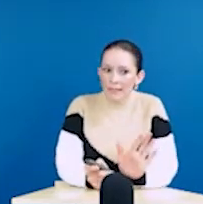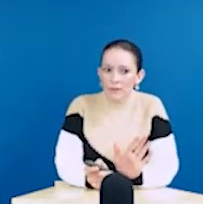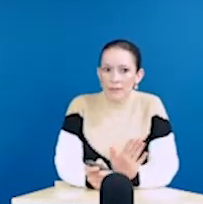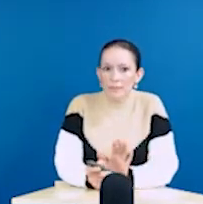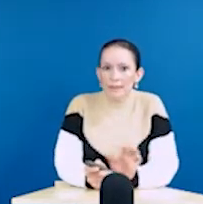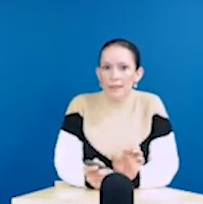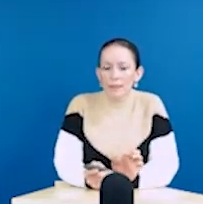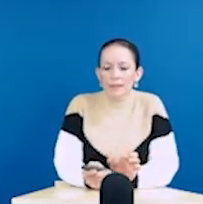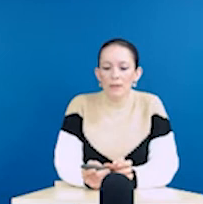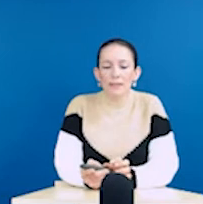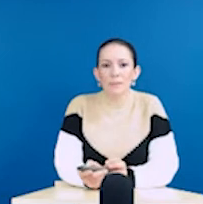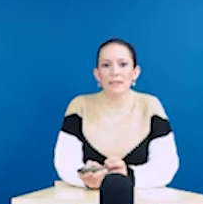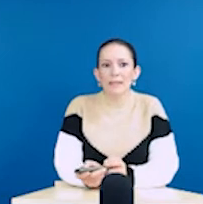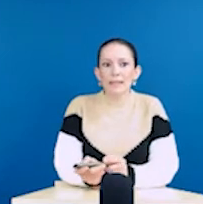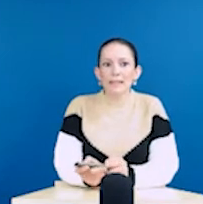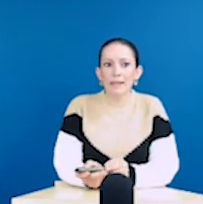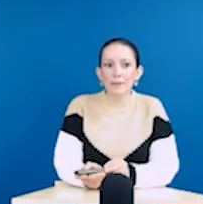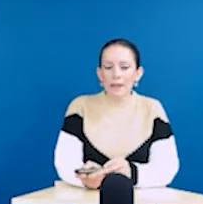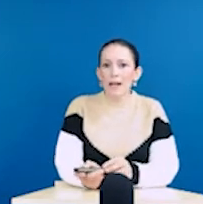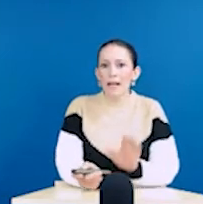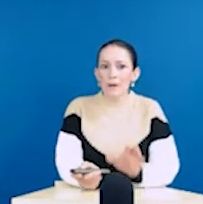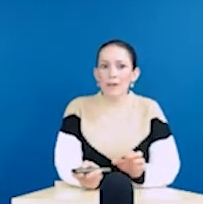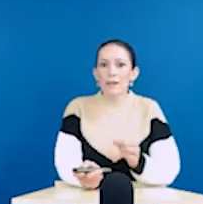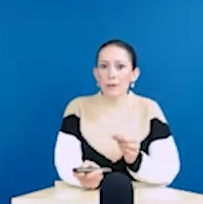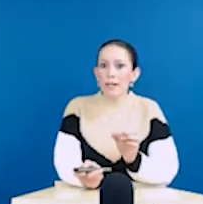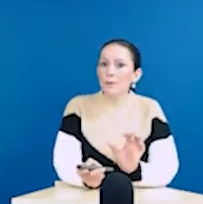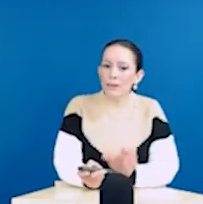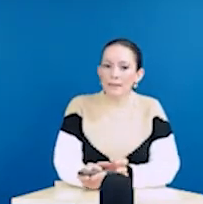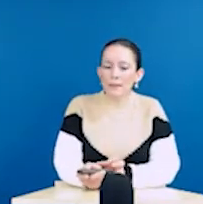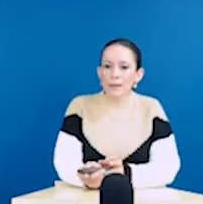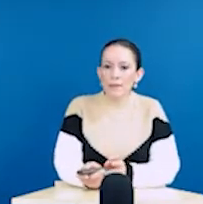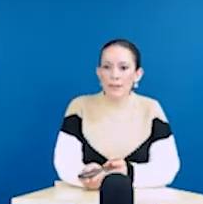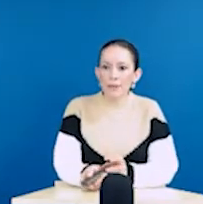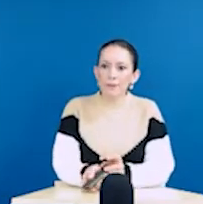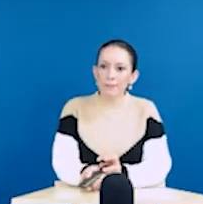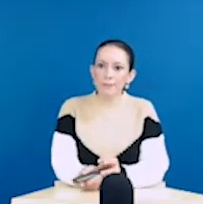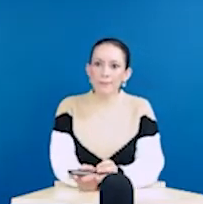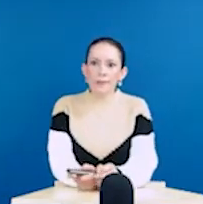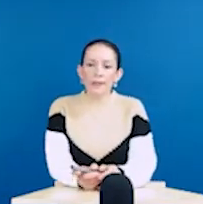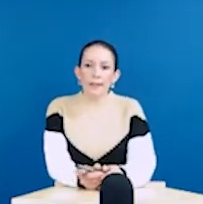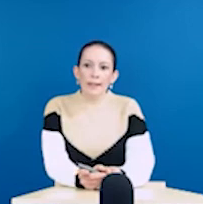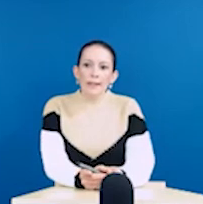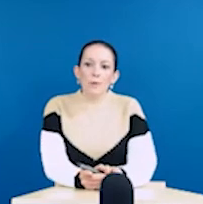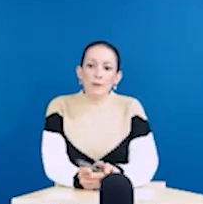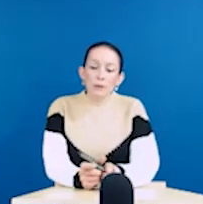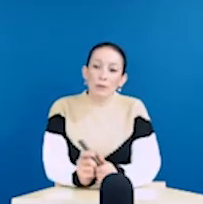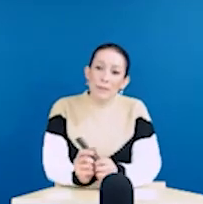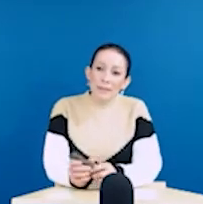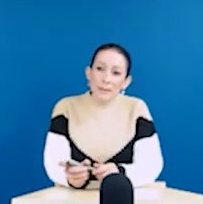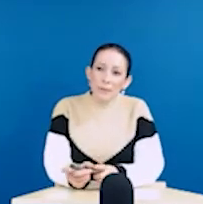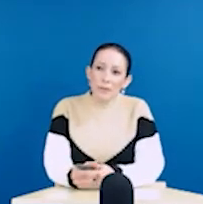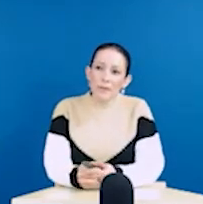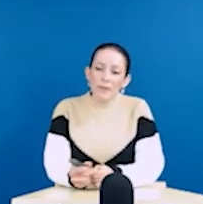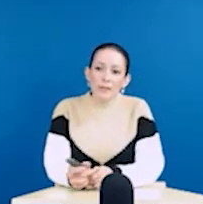irritantes. Eso es básicamente lo que tenemos que tener claro a la hora de coger un catéter periférico. Cuando